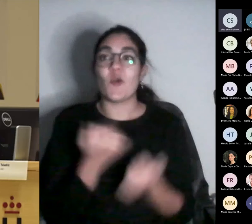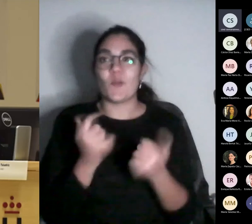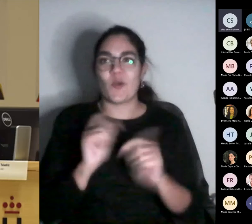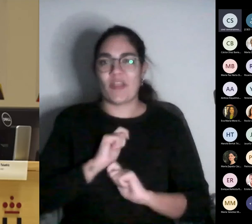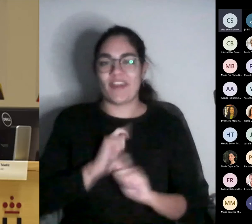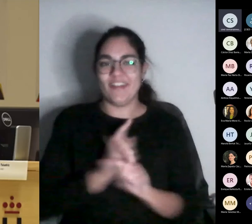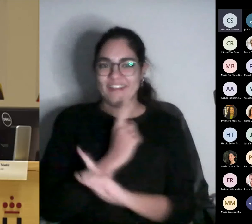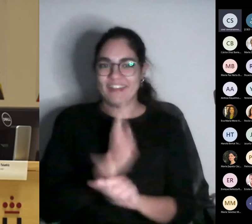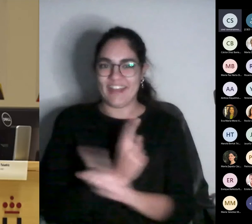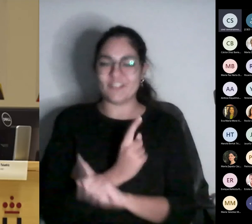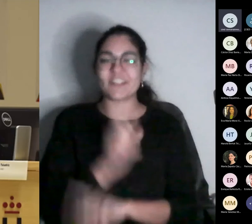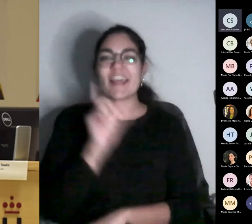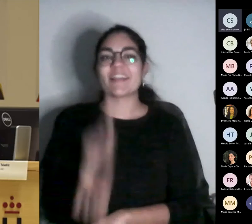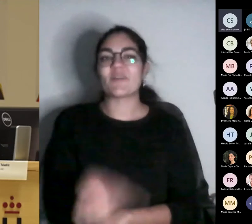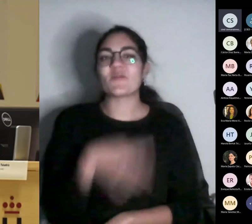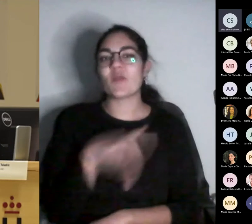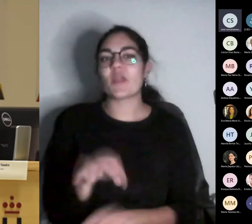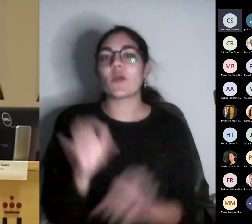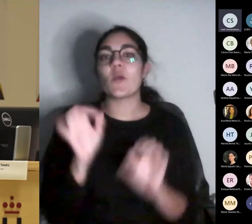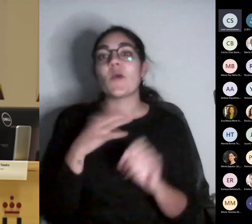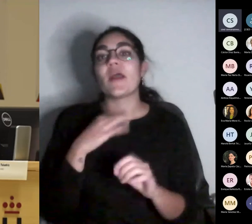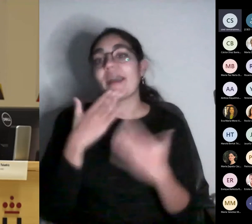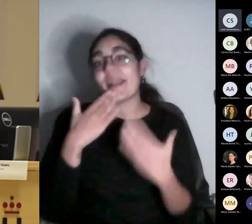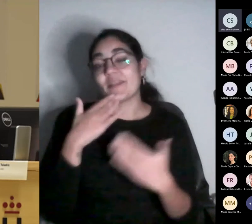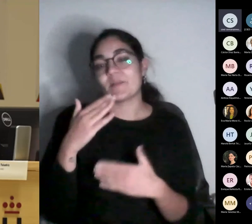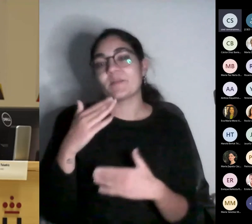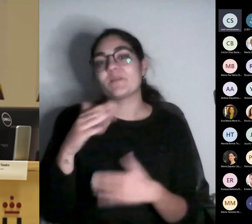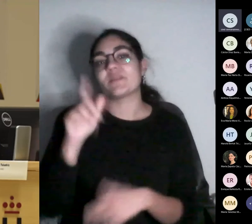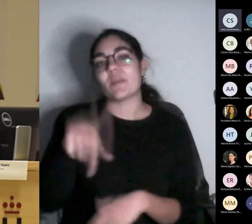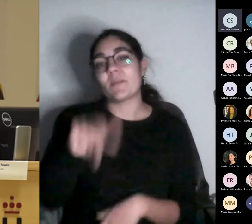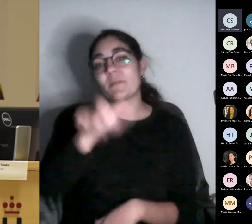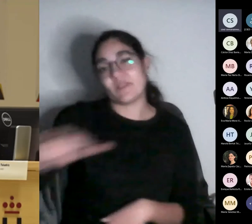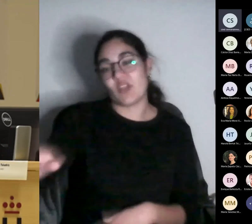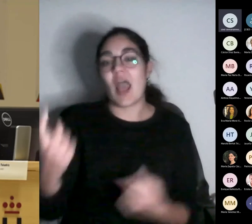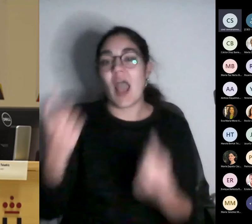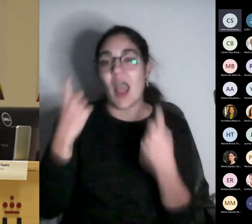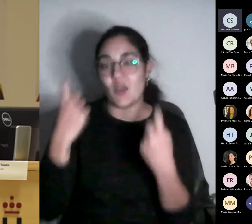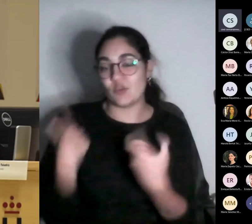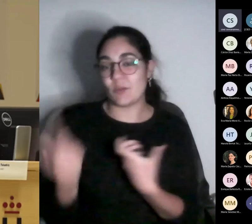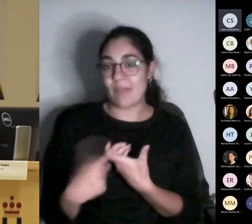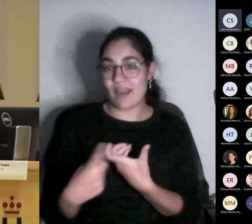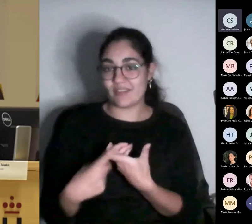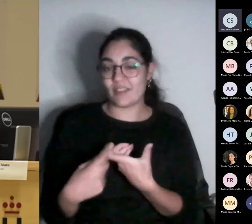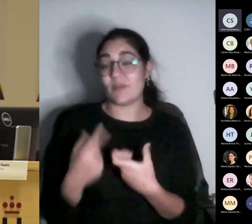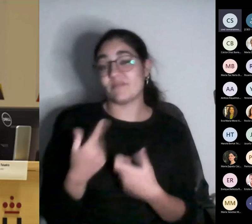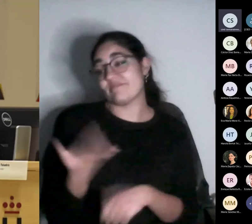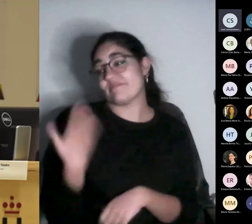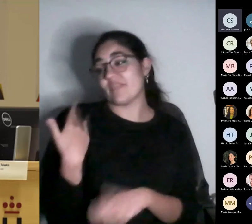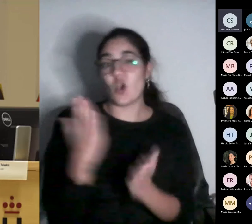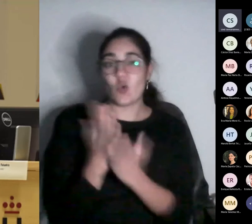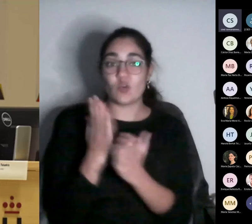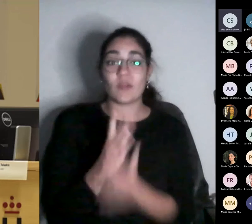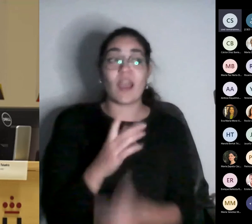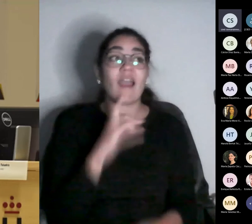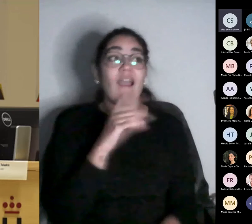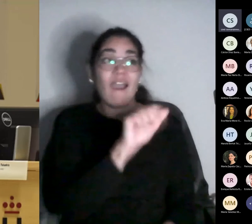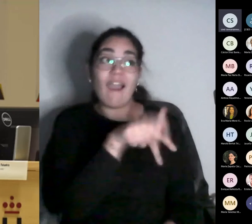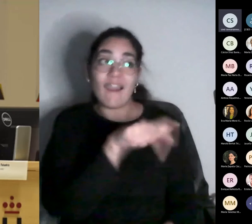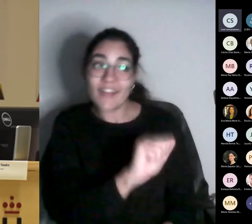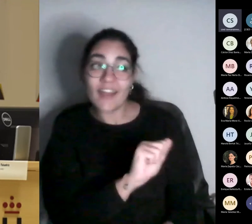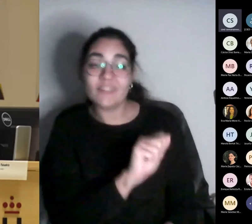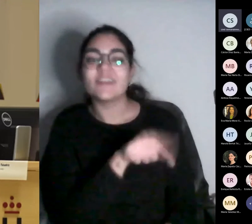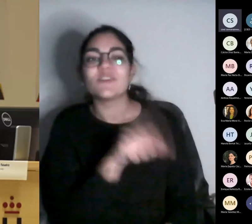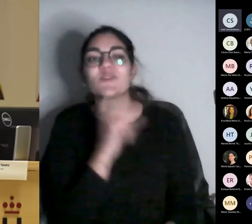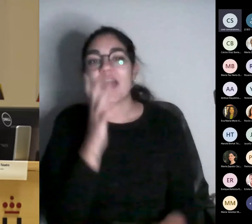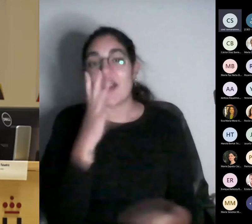quizás también buenos los alumnos que participaron en este proyecto el curso pasado porque ana viene de atrás las que precisamente con